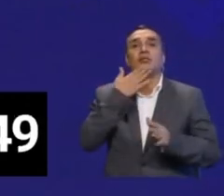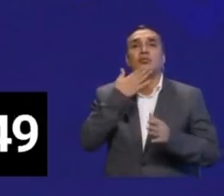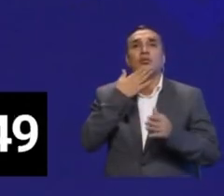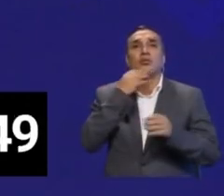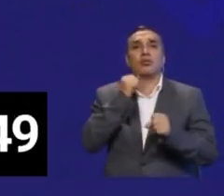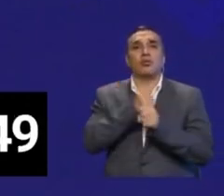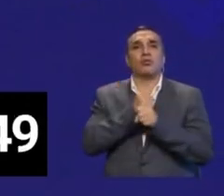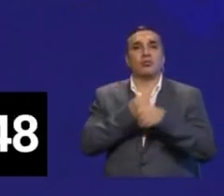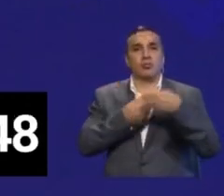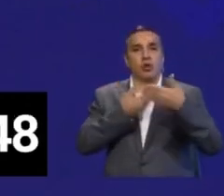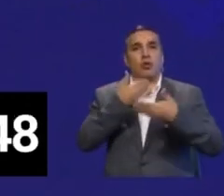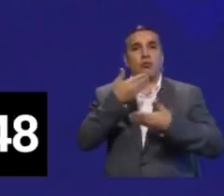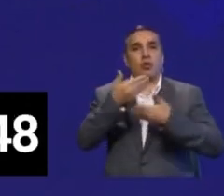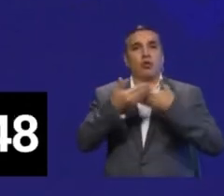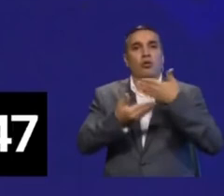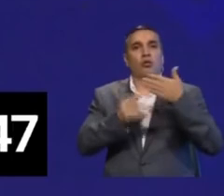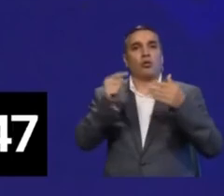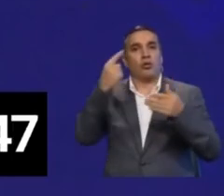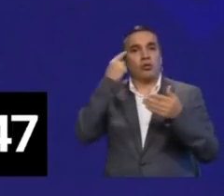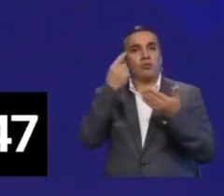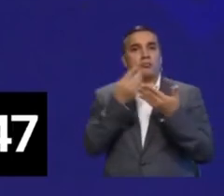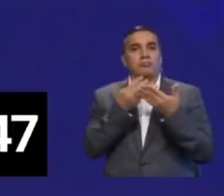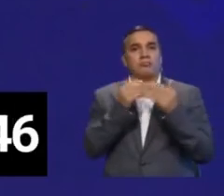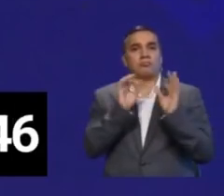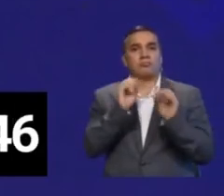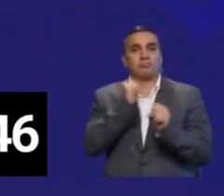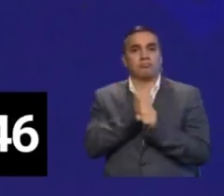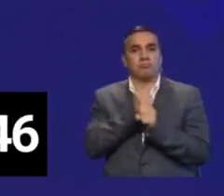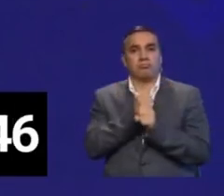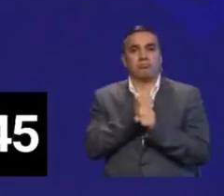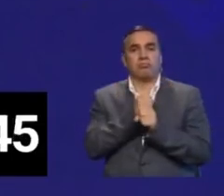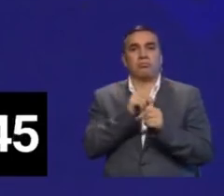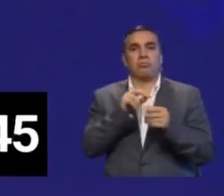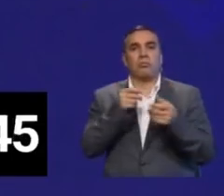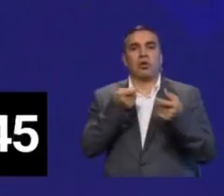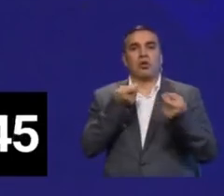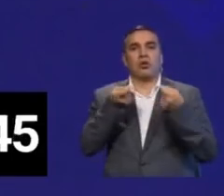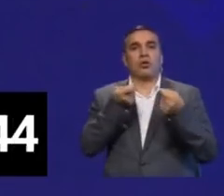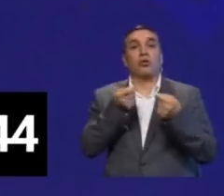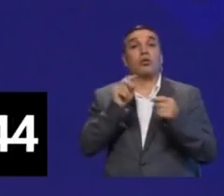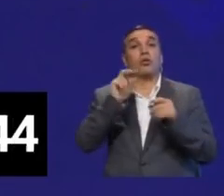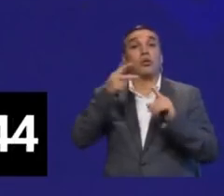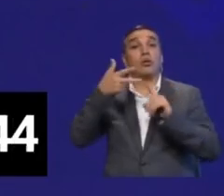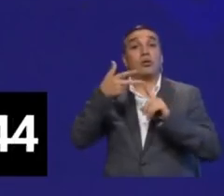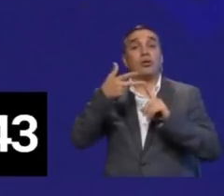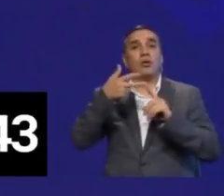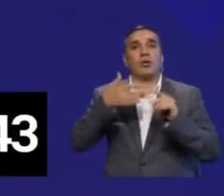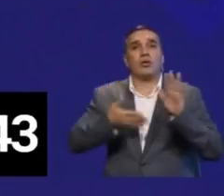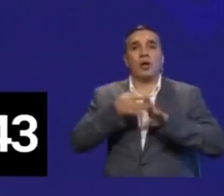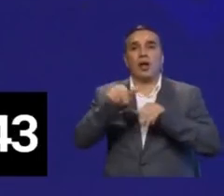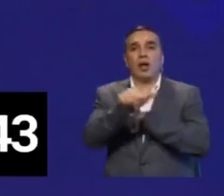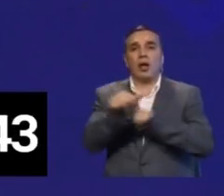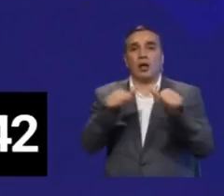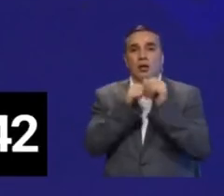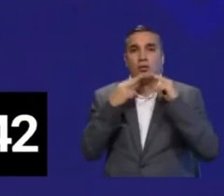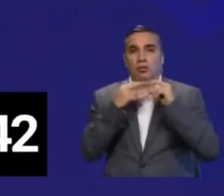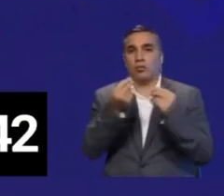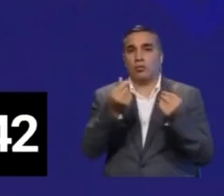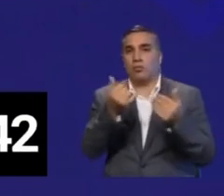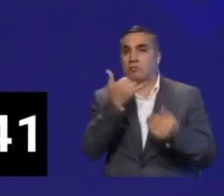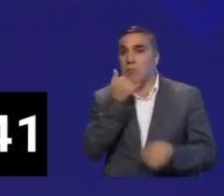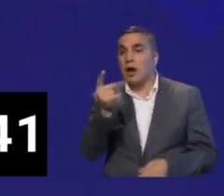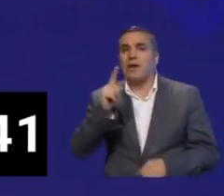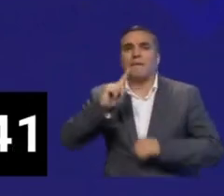descentralizando progresivamente a los gobiernos locales. Tercero, hay que ir con una auditoría y sanción